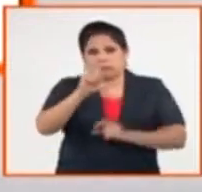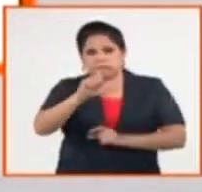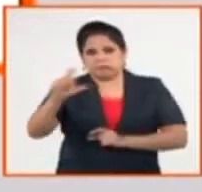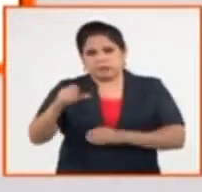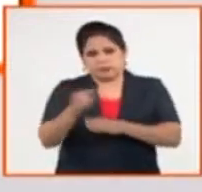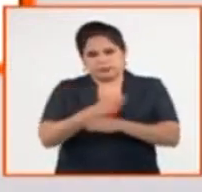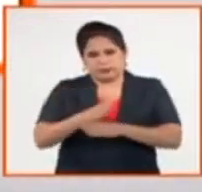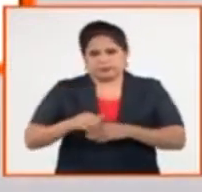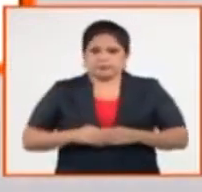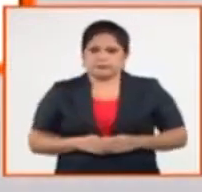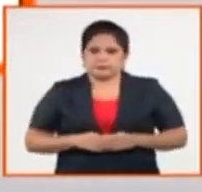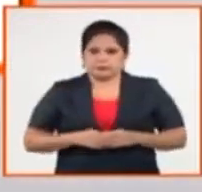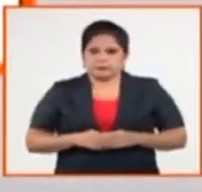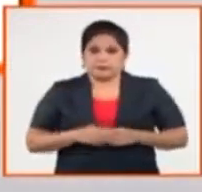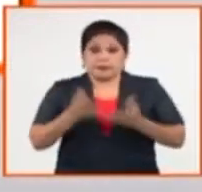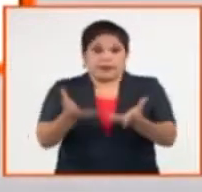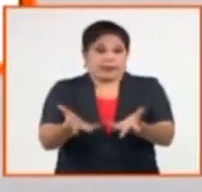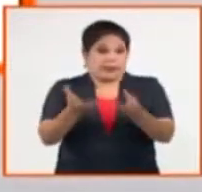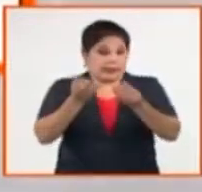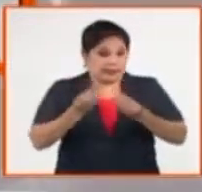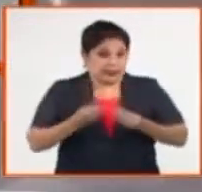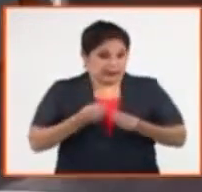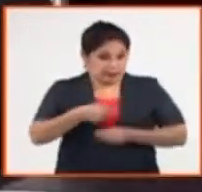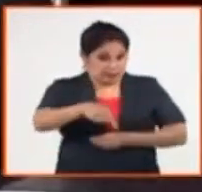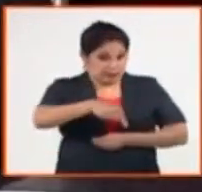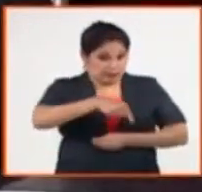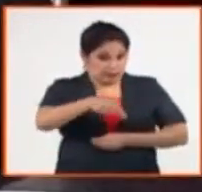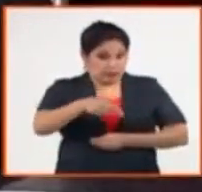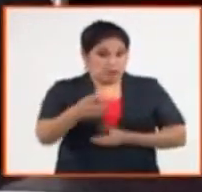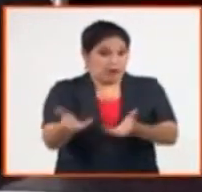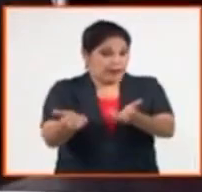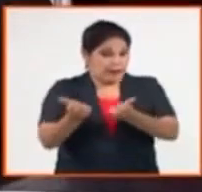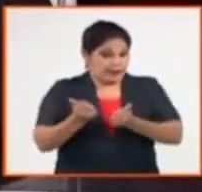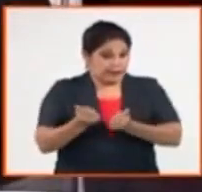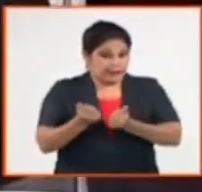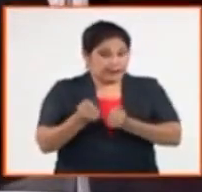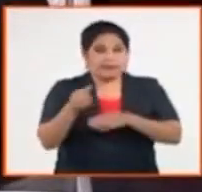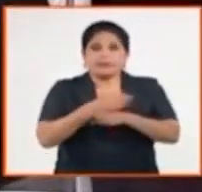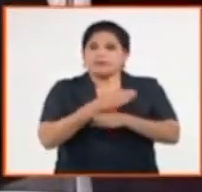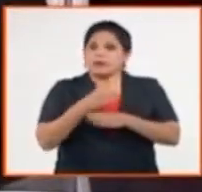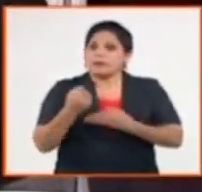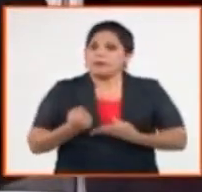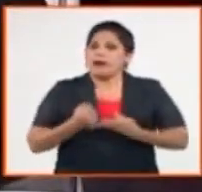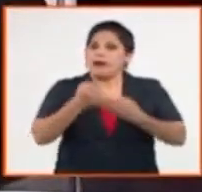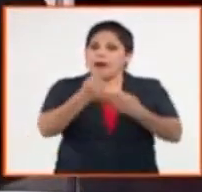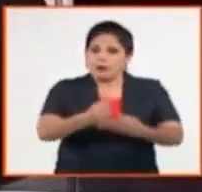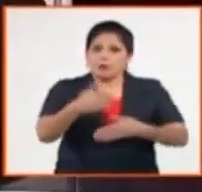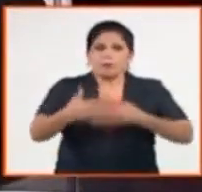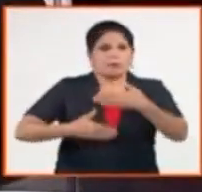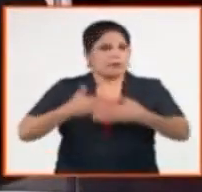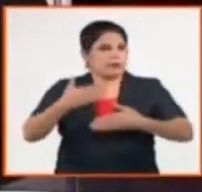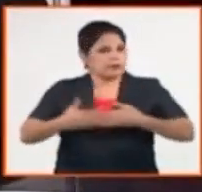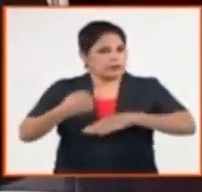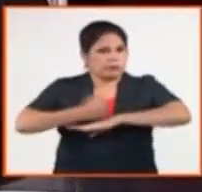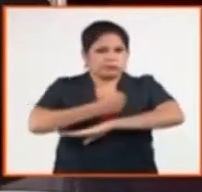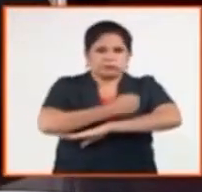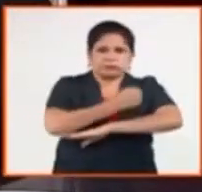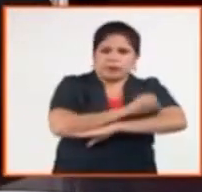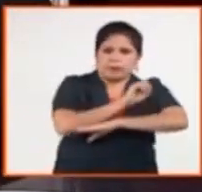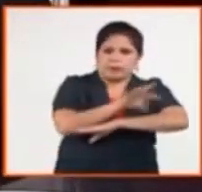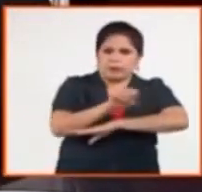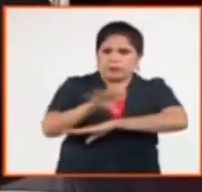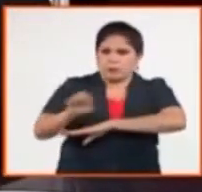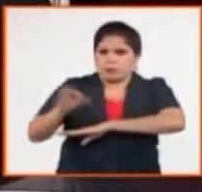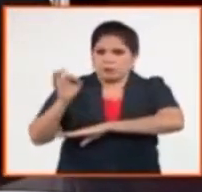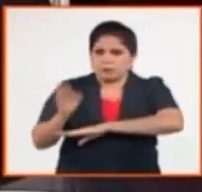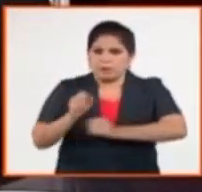El pronóstico de entrega en las próximas semanas, también apoyando todo lo que estamos haciendo con